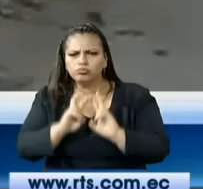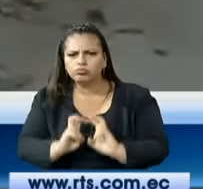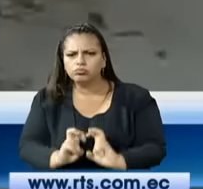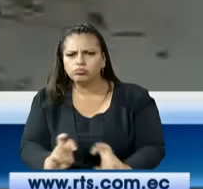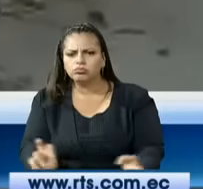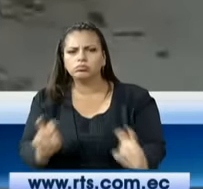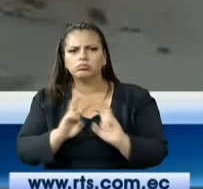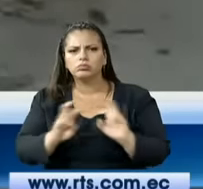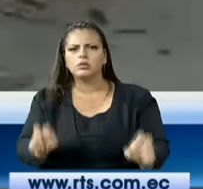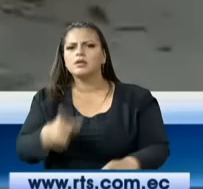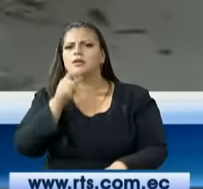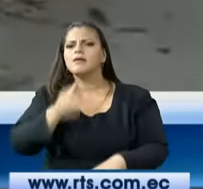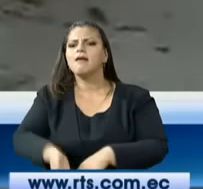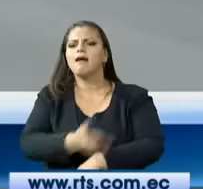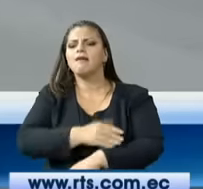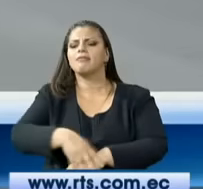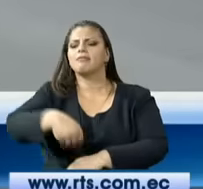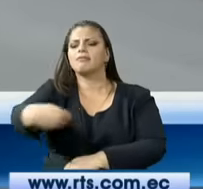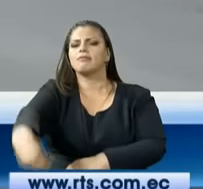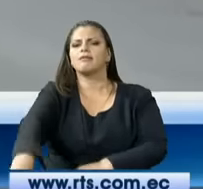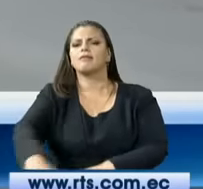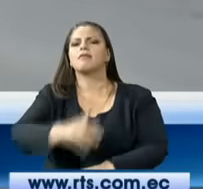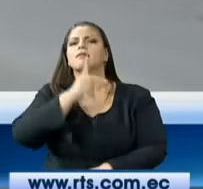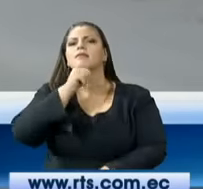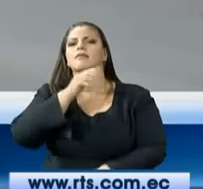que dejaron la maleta en el sector.